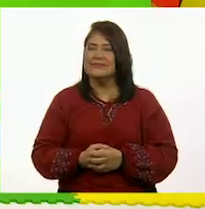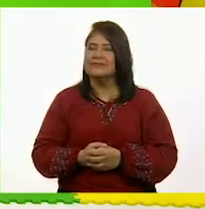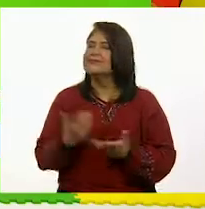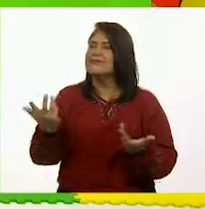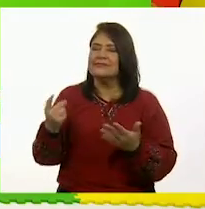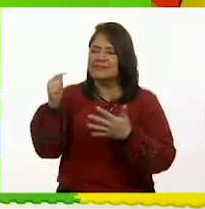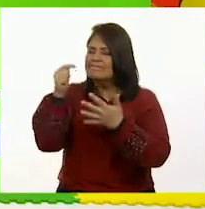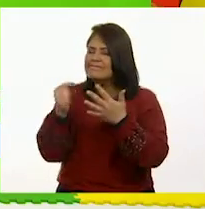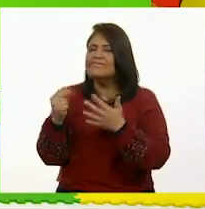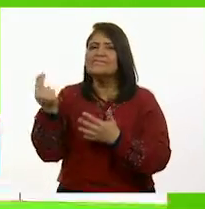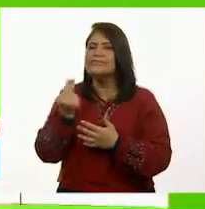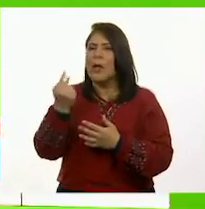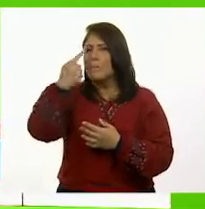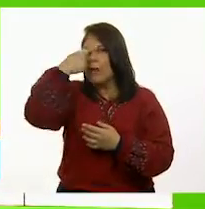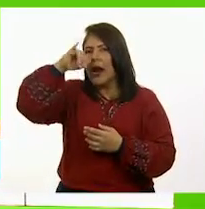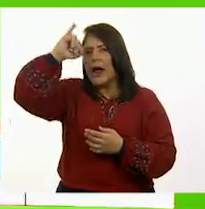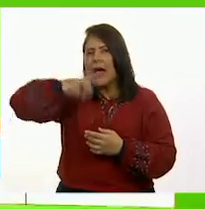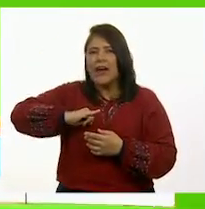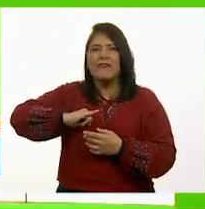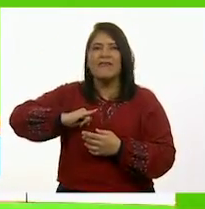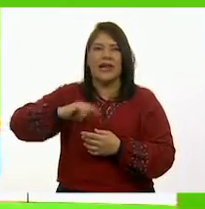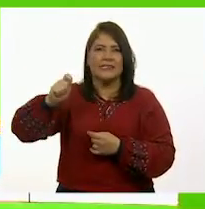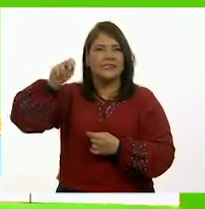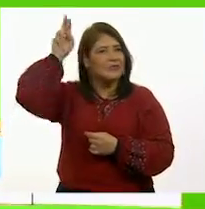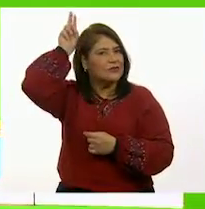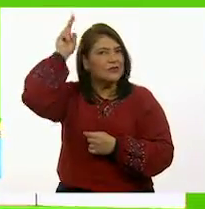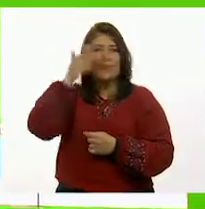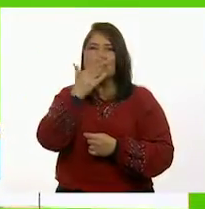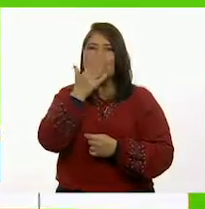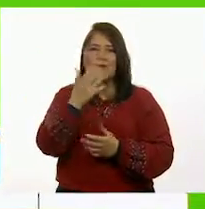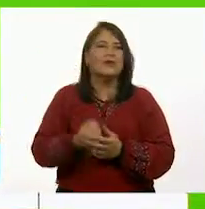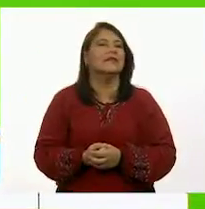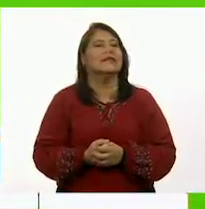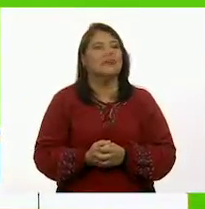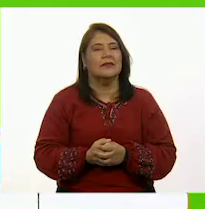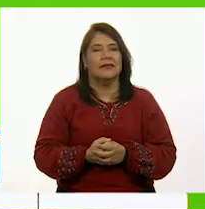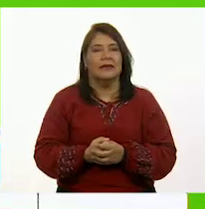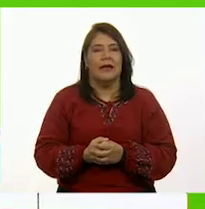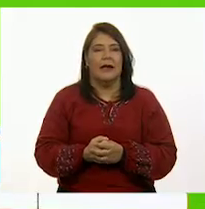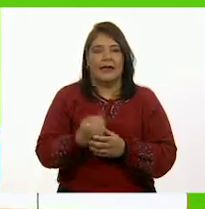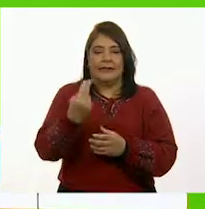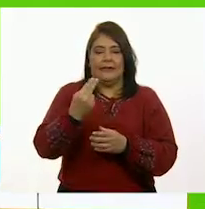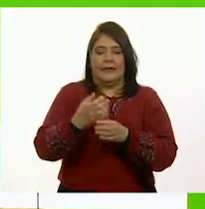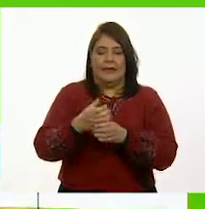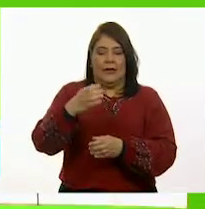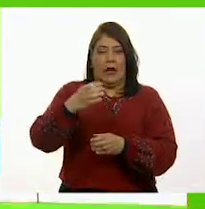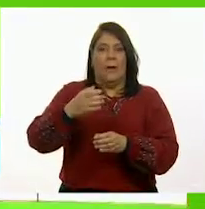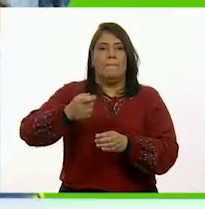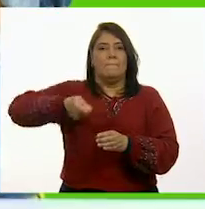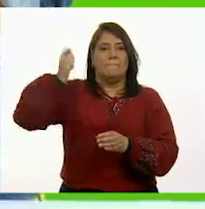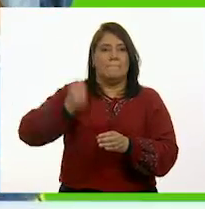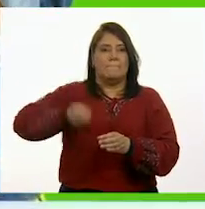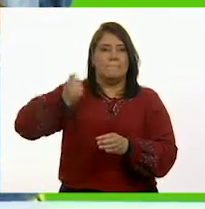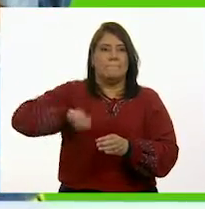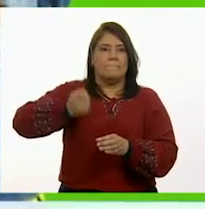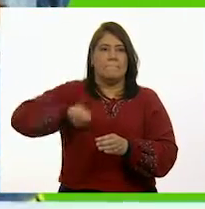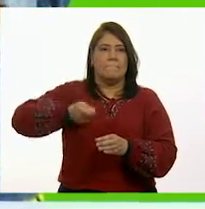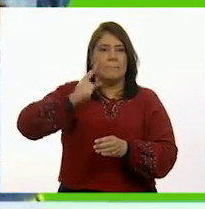necesitamos para el jefe de la tribu? Vamos a necesitar un bote con un palo.